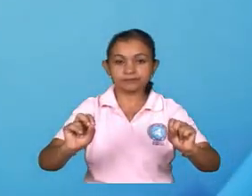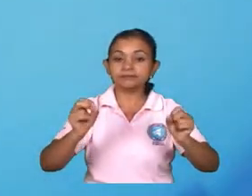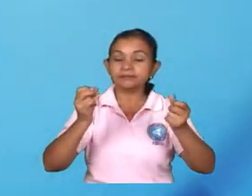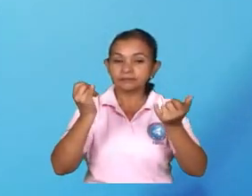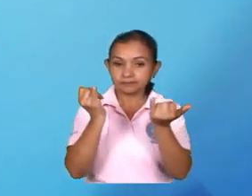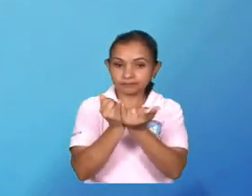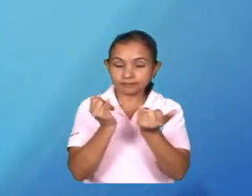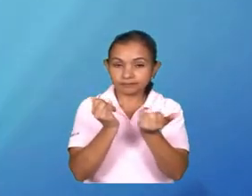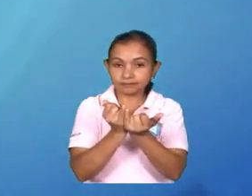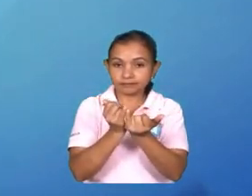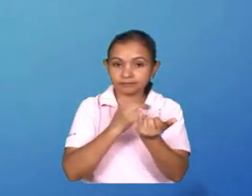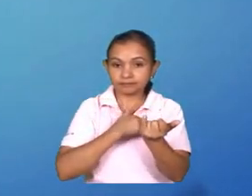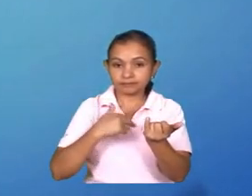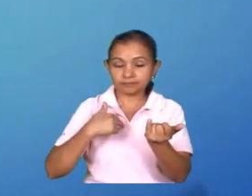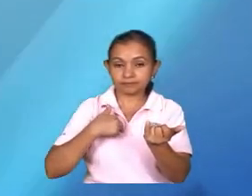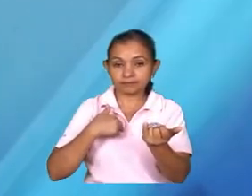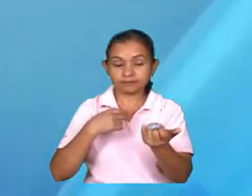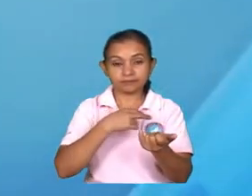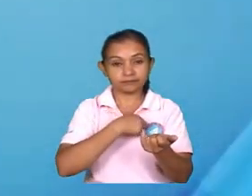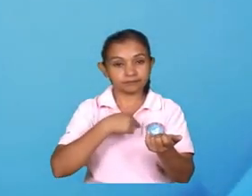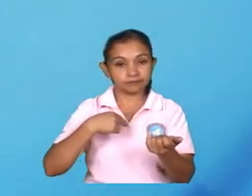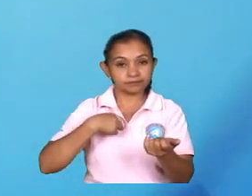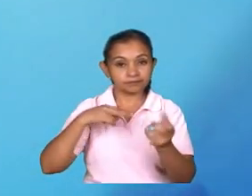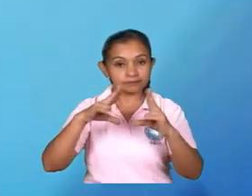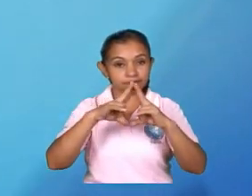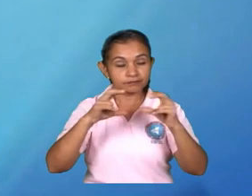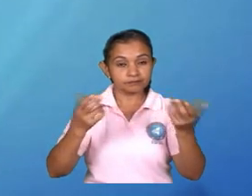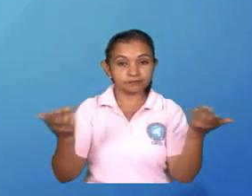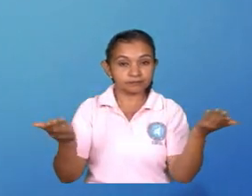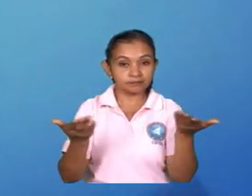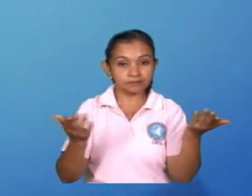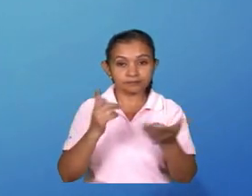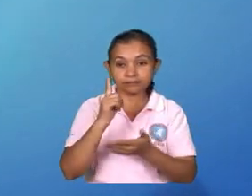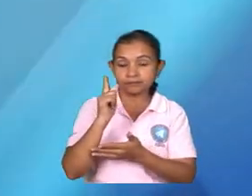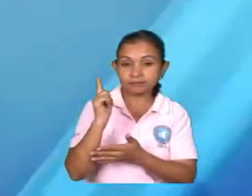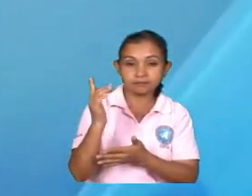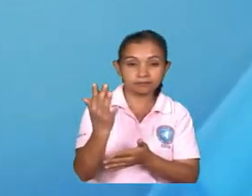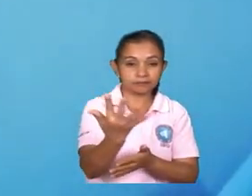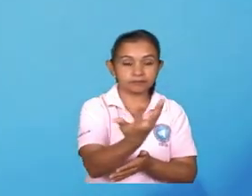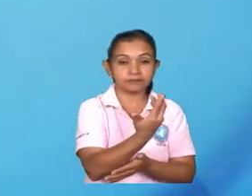también levantándose con todas las